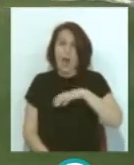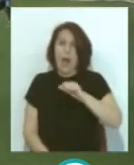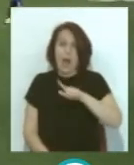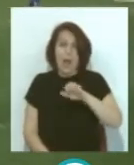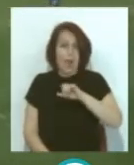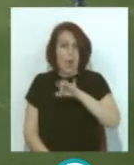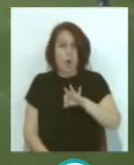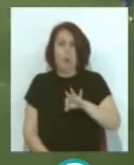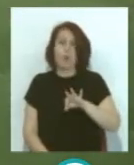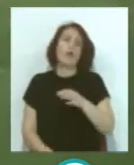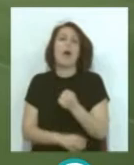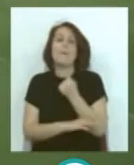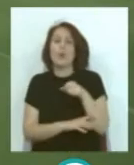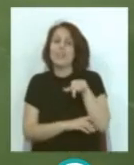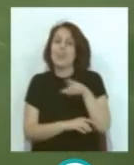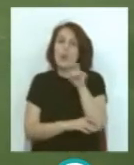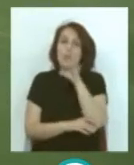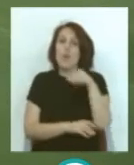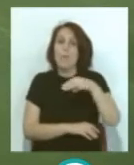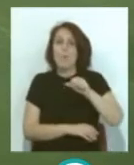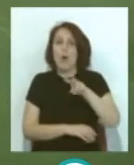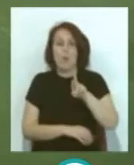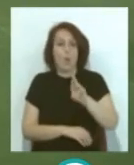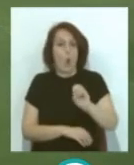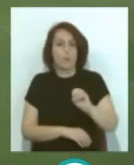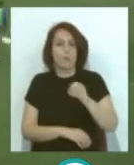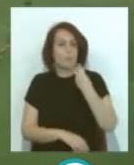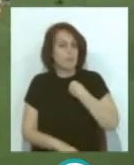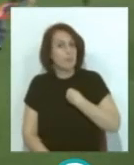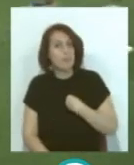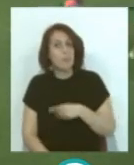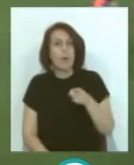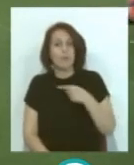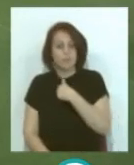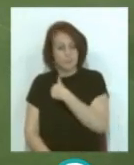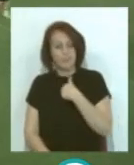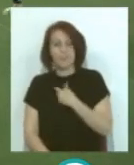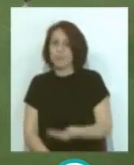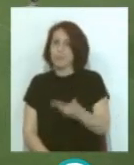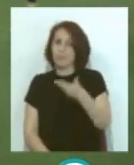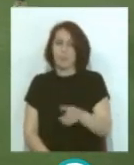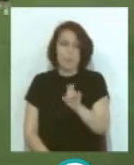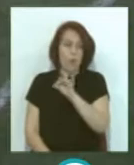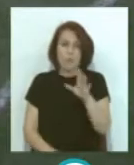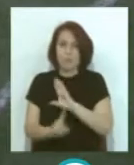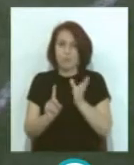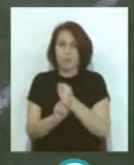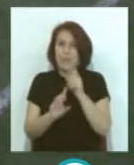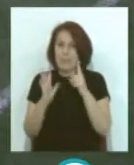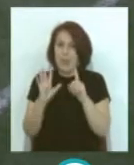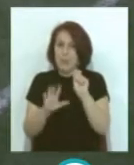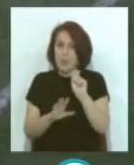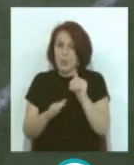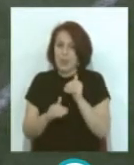Alejo, asistente en ese gol de Marcos Mauro, que también tuvo ese papel determinante con el gol que conseguía a falta de 6 minutos